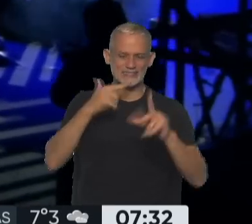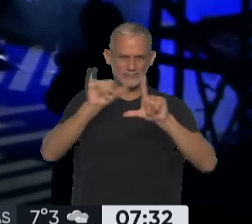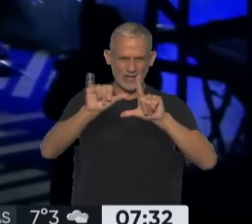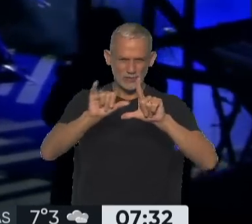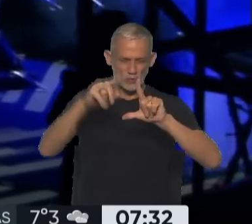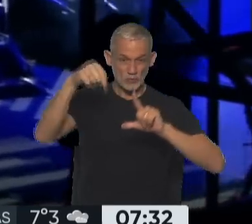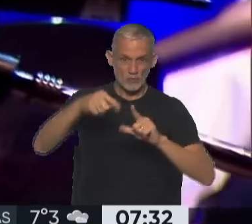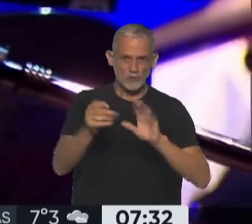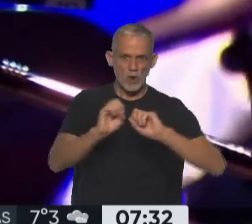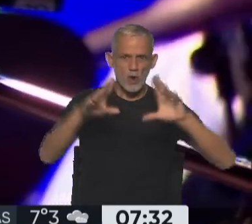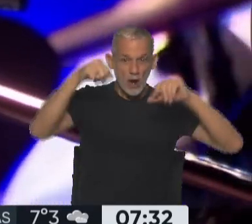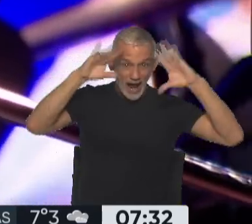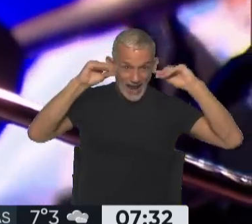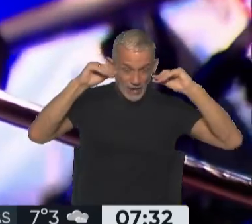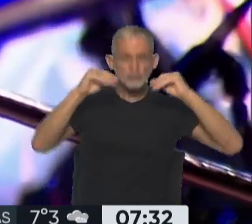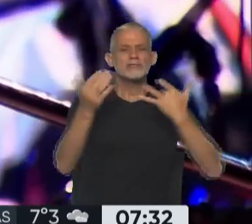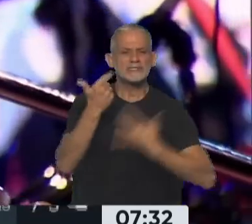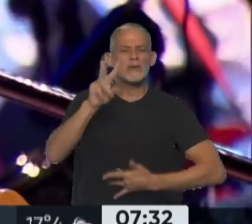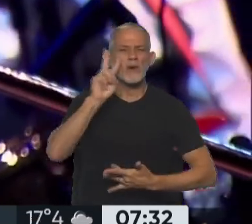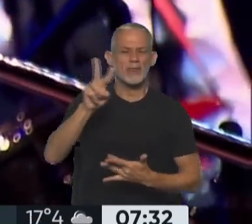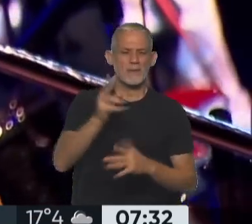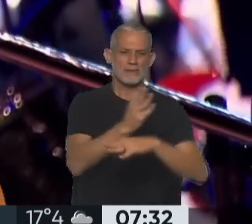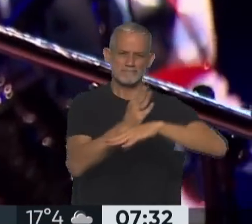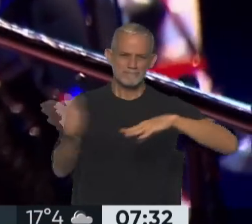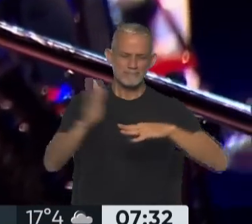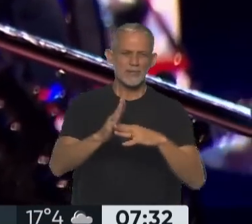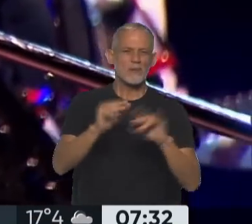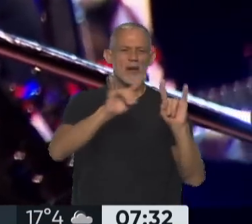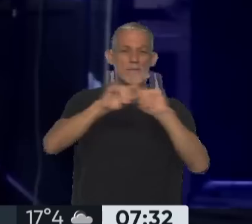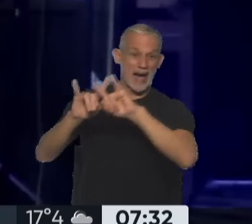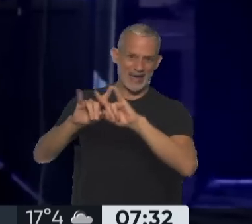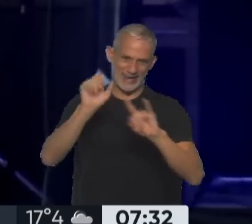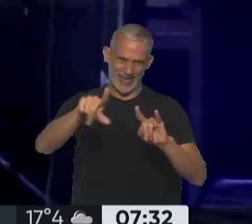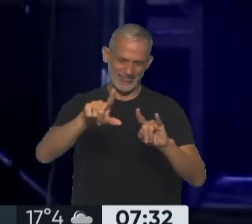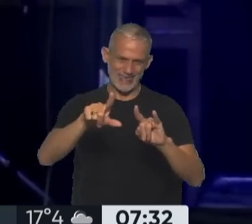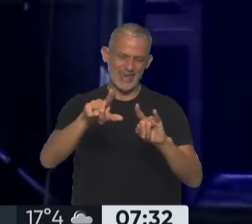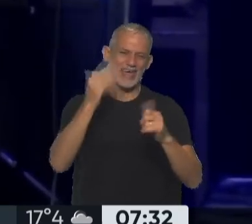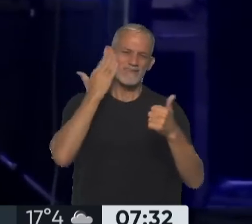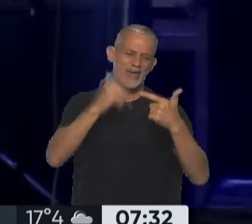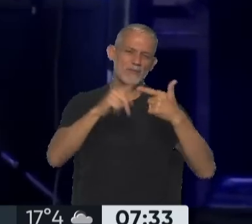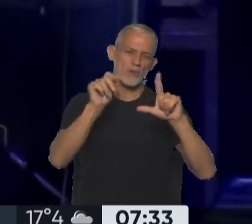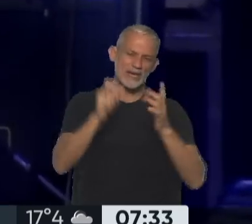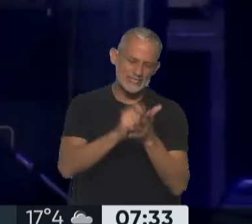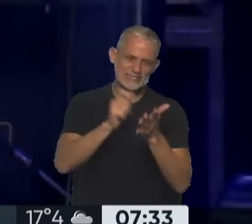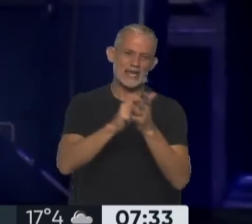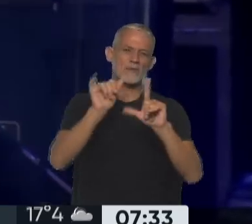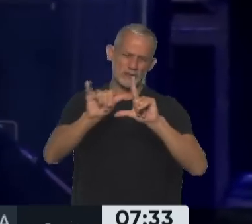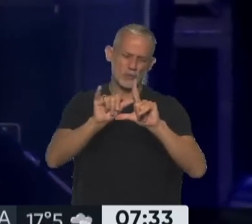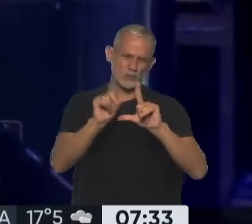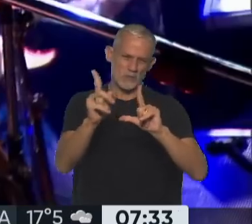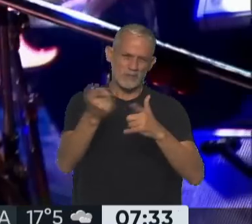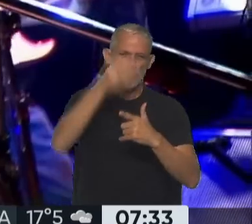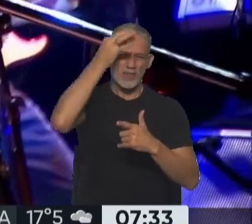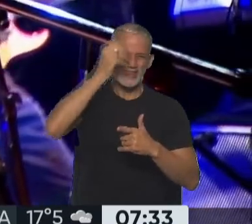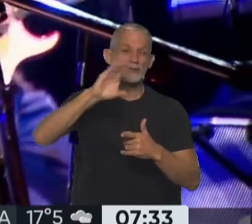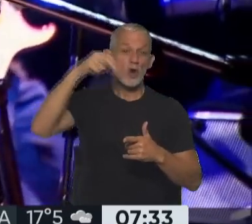será hoy, esta noche, y se podrá ver a partir de la página web del teatro, además de Facebook, Instagram y el canal de YouTube del teatro.